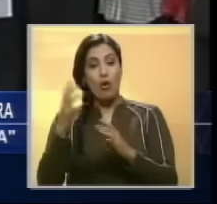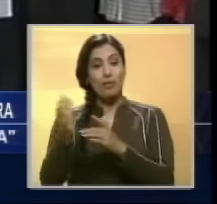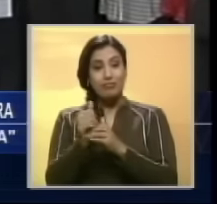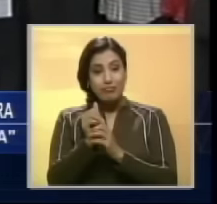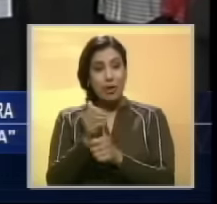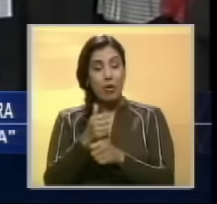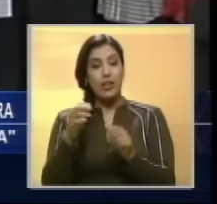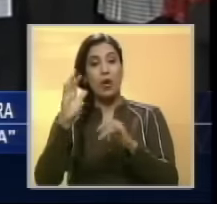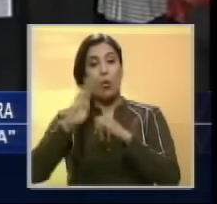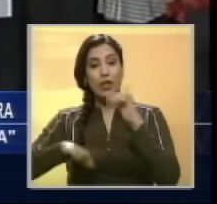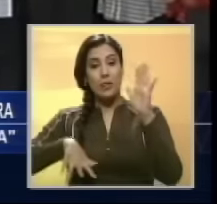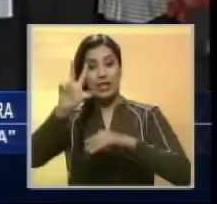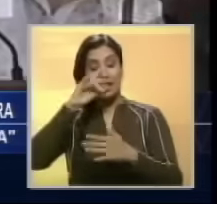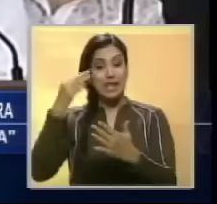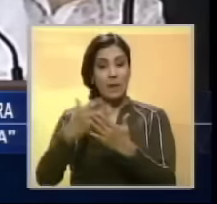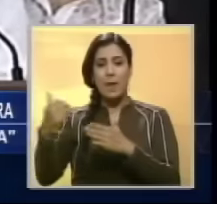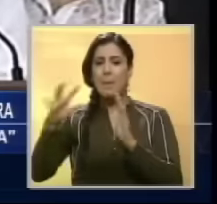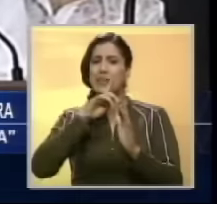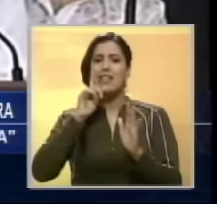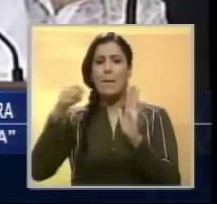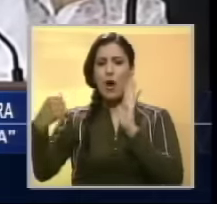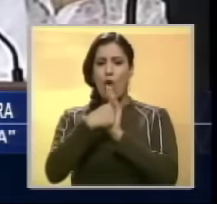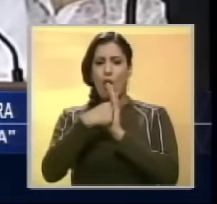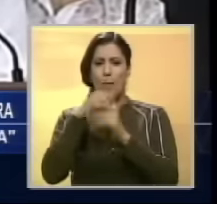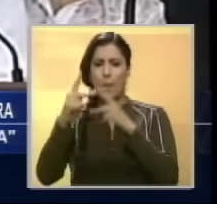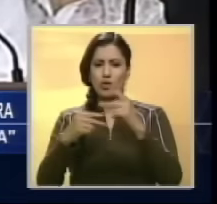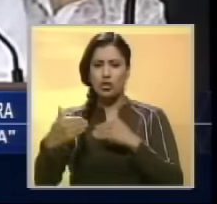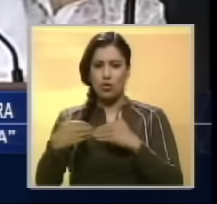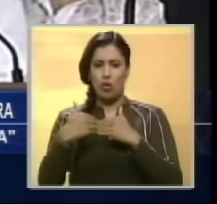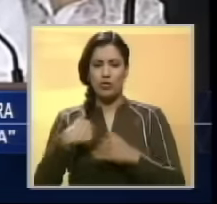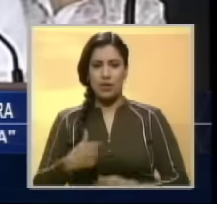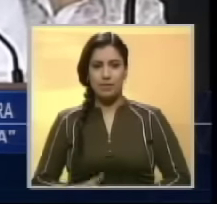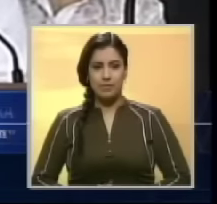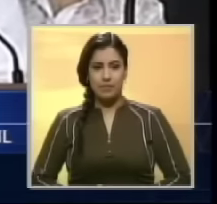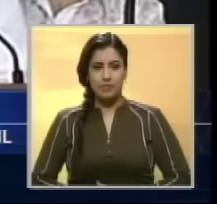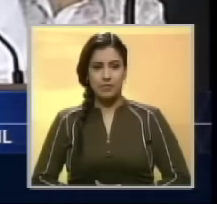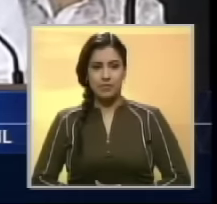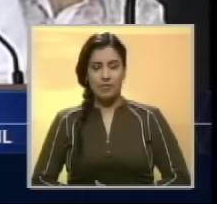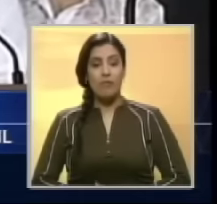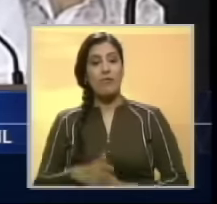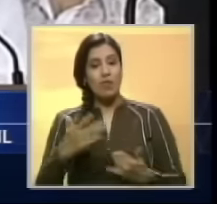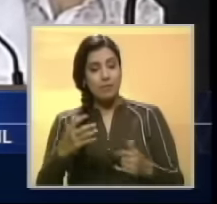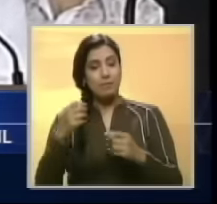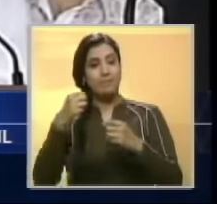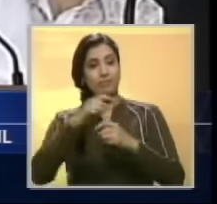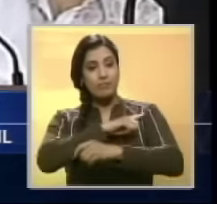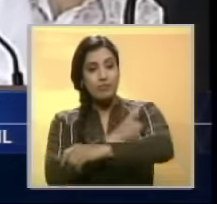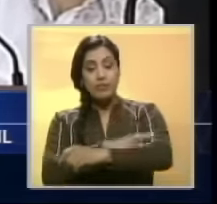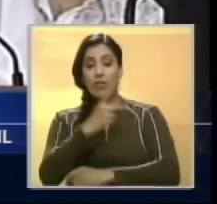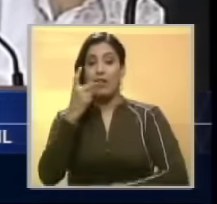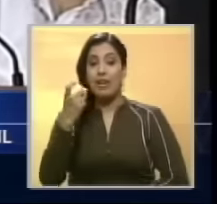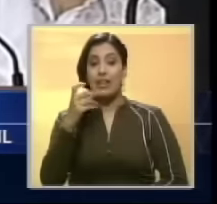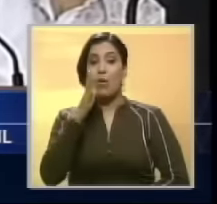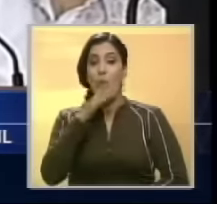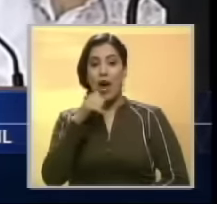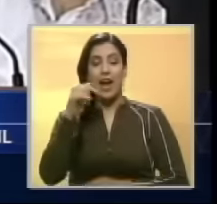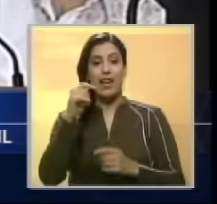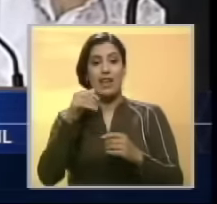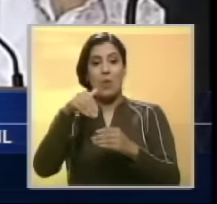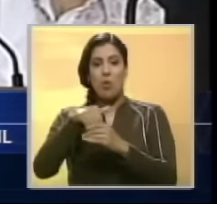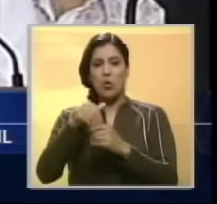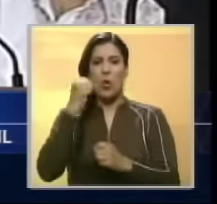últimos 13 años tildó de golpe el proceso en su contra por la fuerza lo que no conquistaron en las